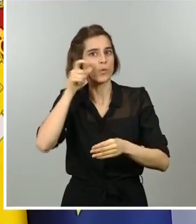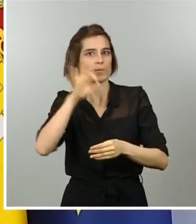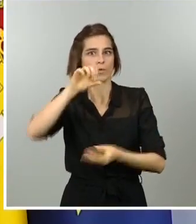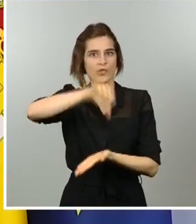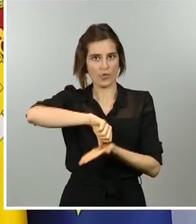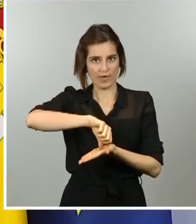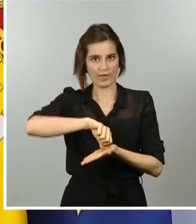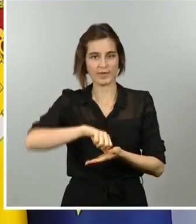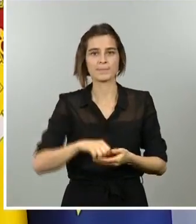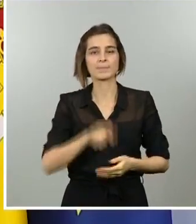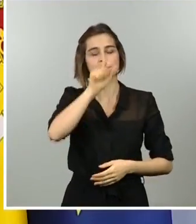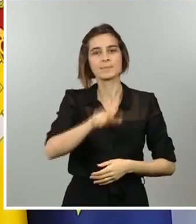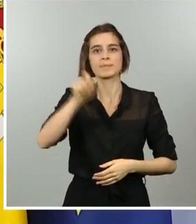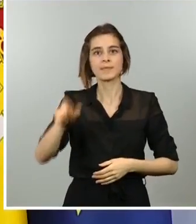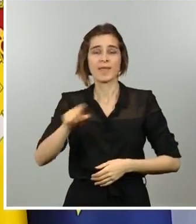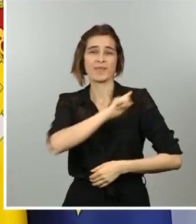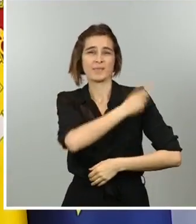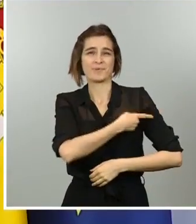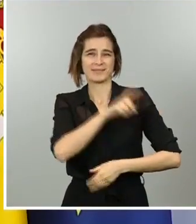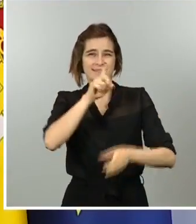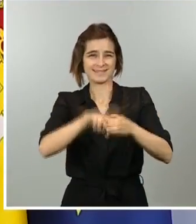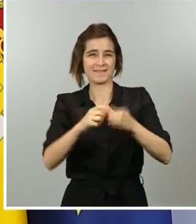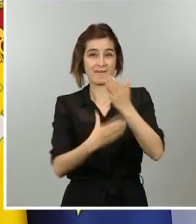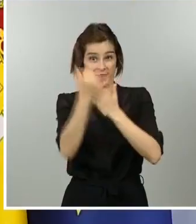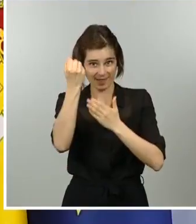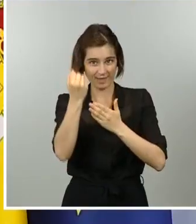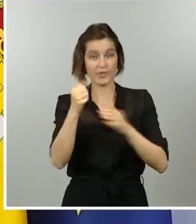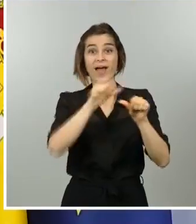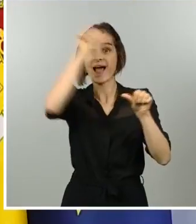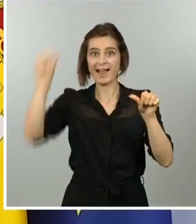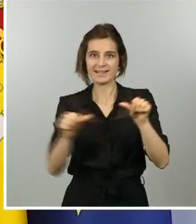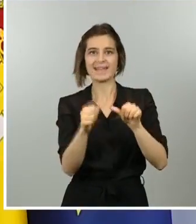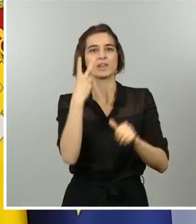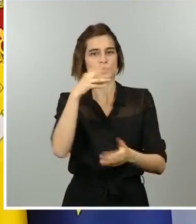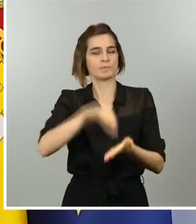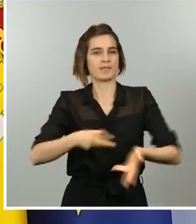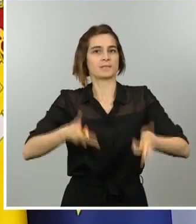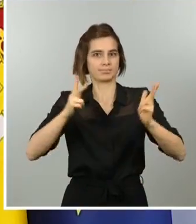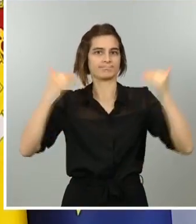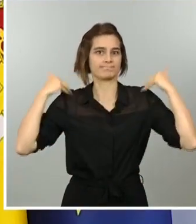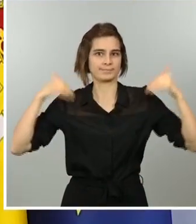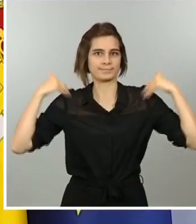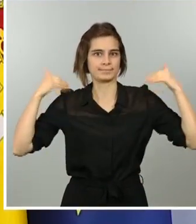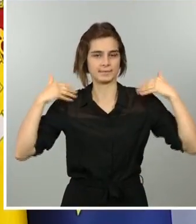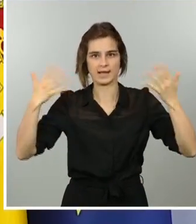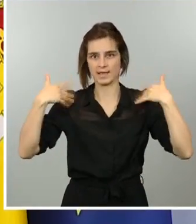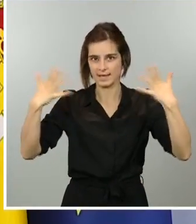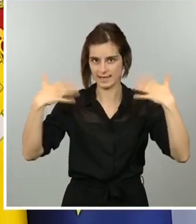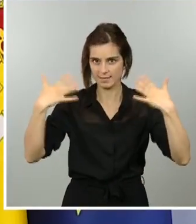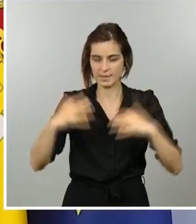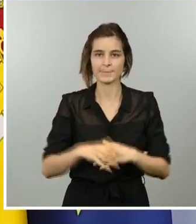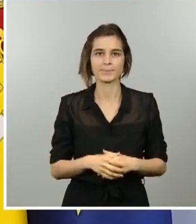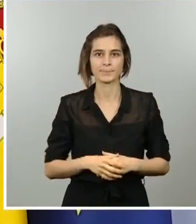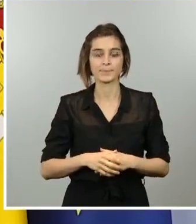deportistas federados. Y para las actividades también de clubes profesionales se permite